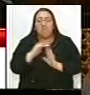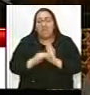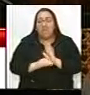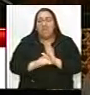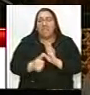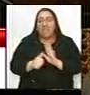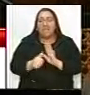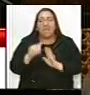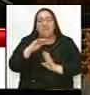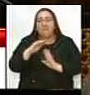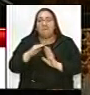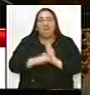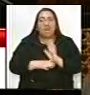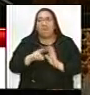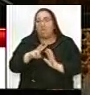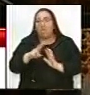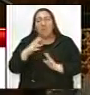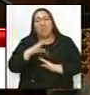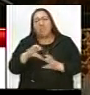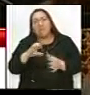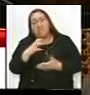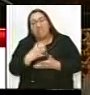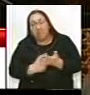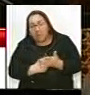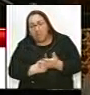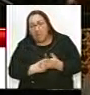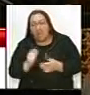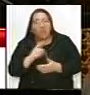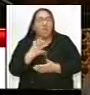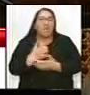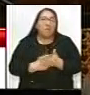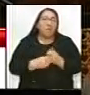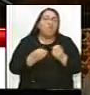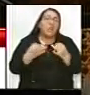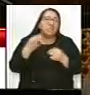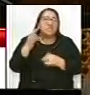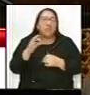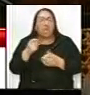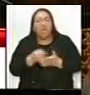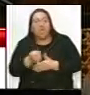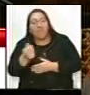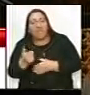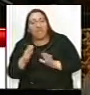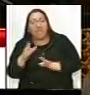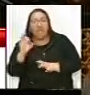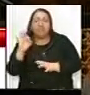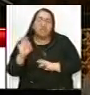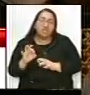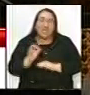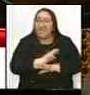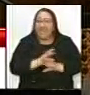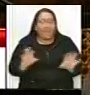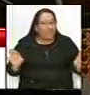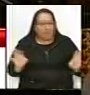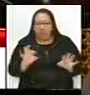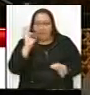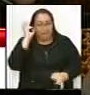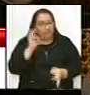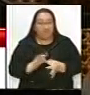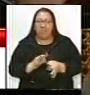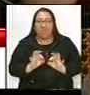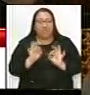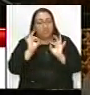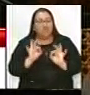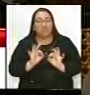menos 2 no es puedes hacer un descuento no te hago en descuentos por volumen de compras 10 te hago un 5% descuento no que fija